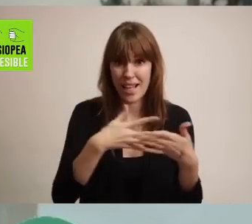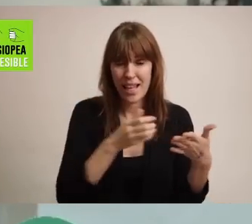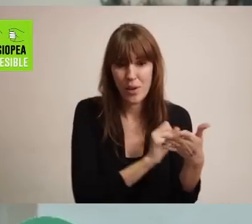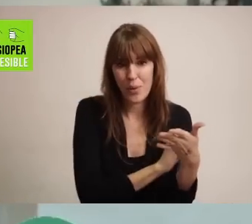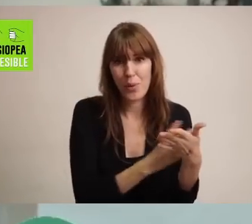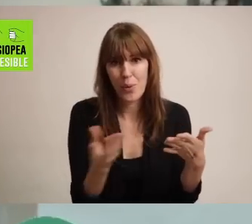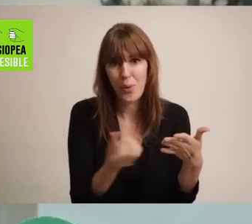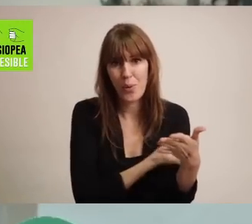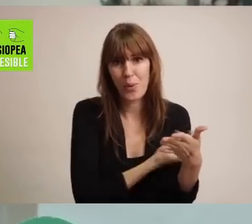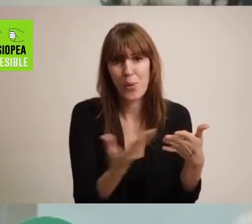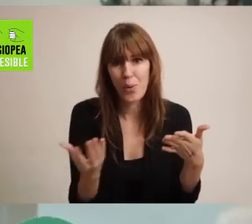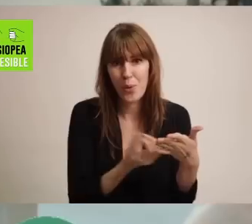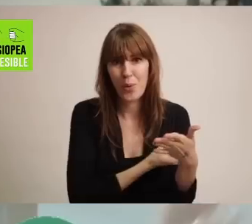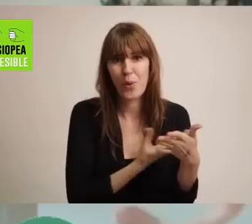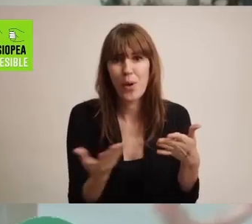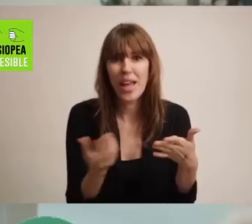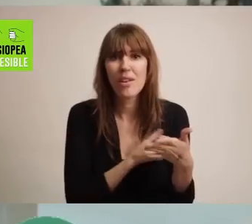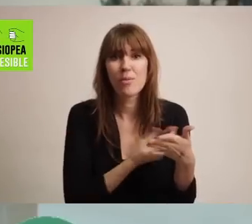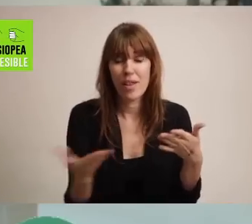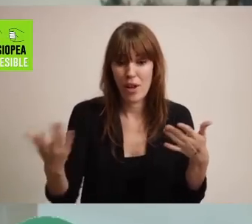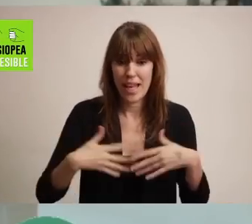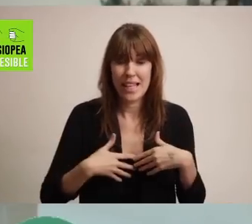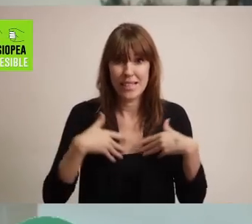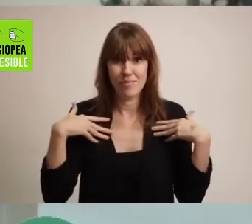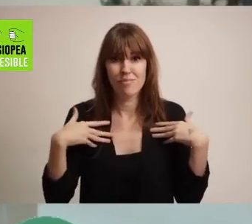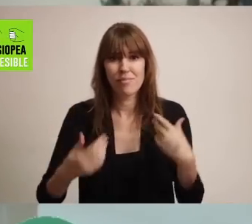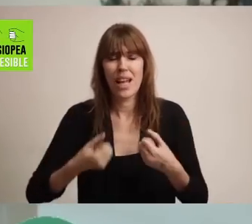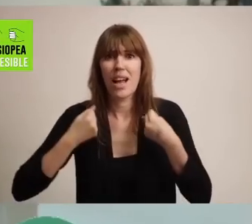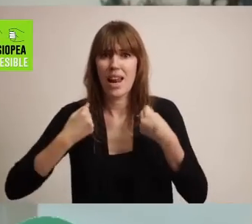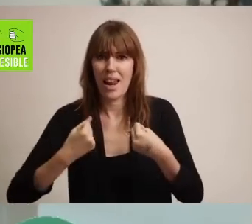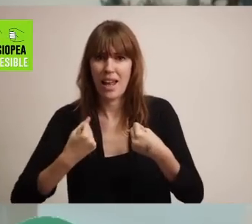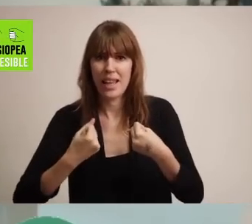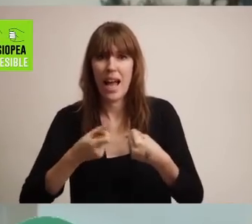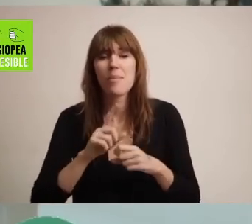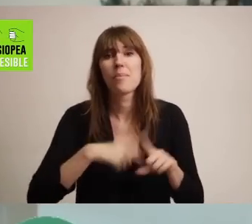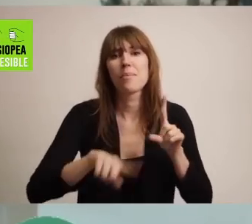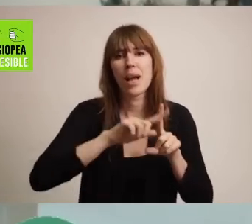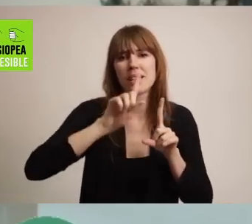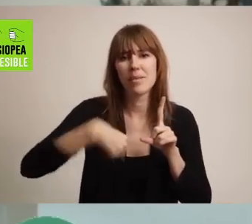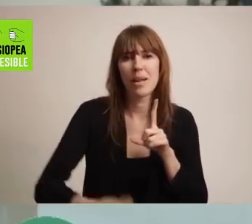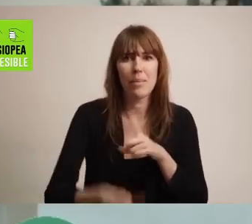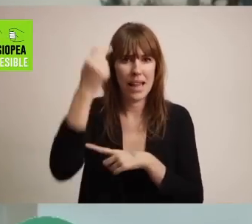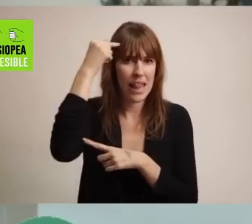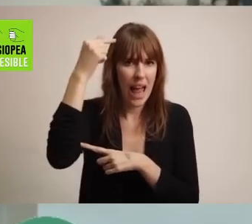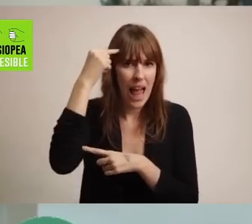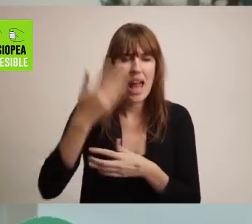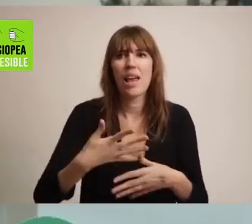información, tanto a nivel espiritual, energética, como a nivel interna, sea mental, sea